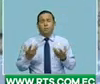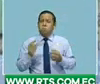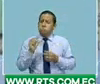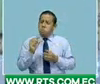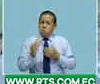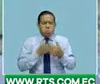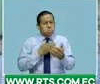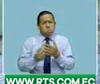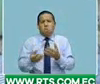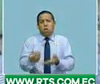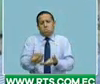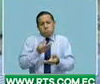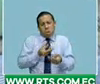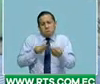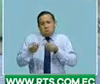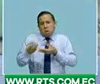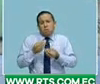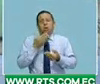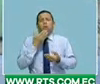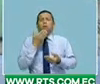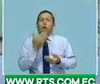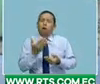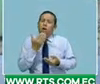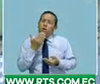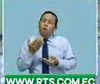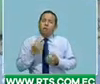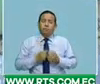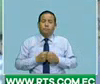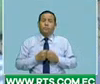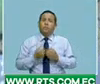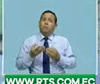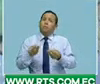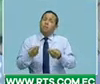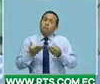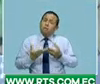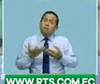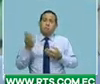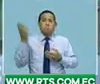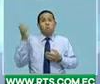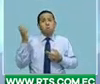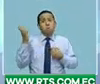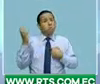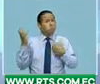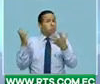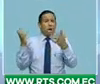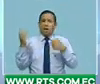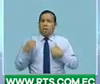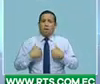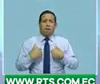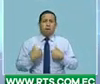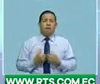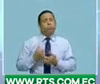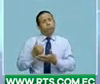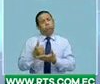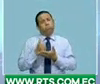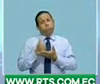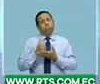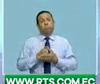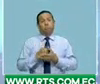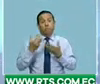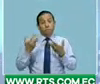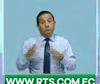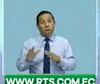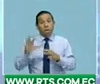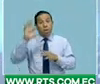arena será bien recibido. Y también que me ayuden con el bono porque no los cobro. La familia ya retornó al recinto La Legua